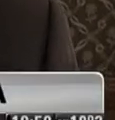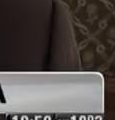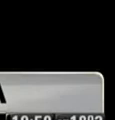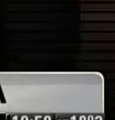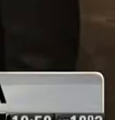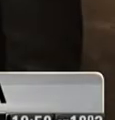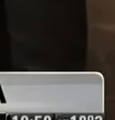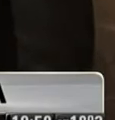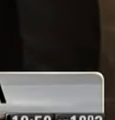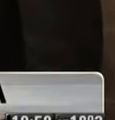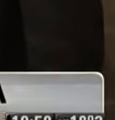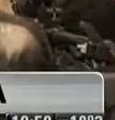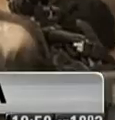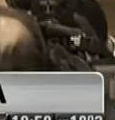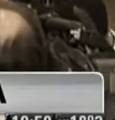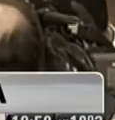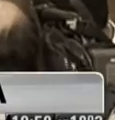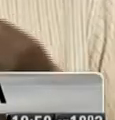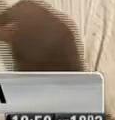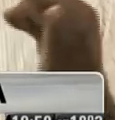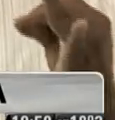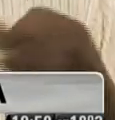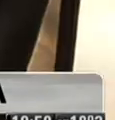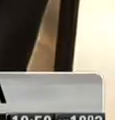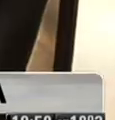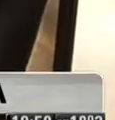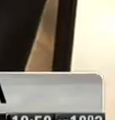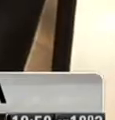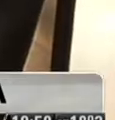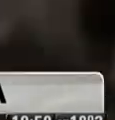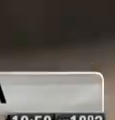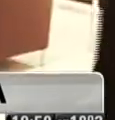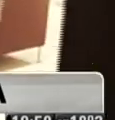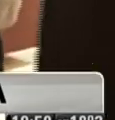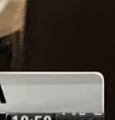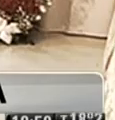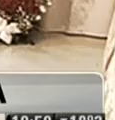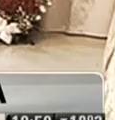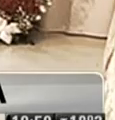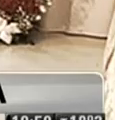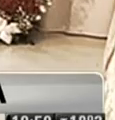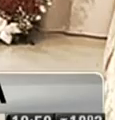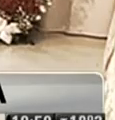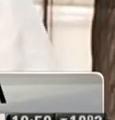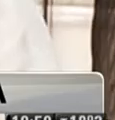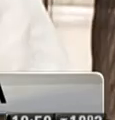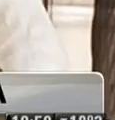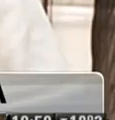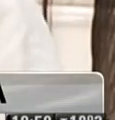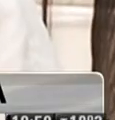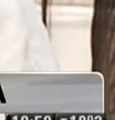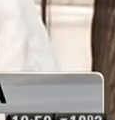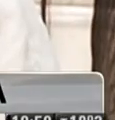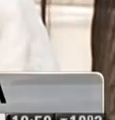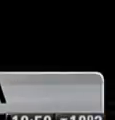primer mandatario. Me llamó dos veces Correa, muy preocupado. Correa está consultando y